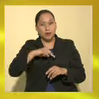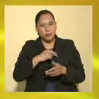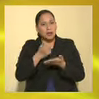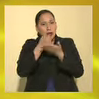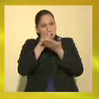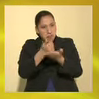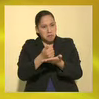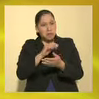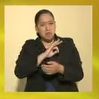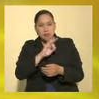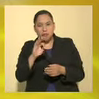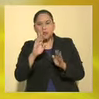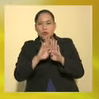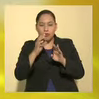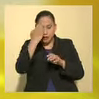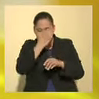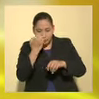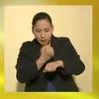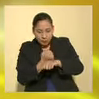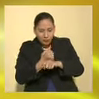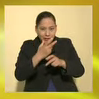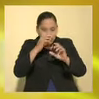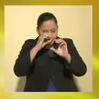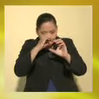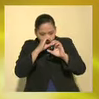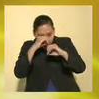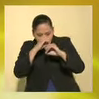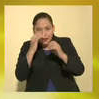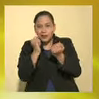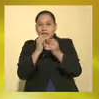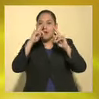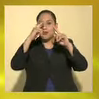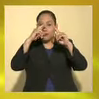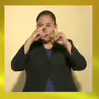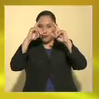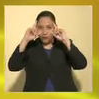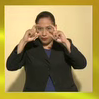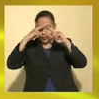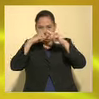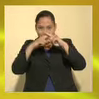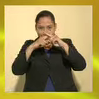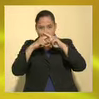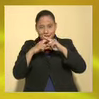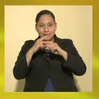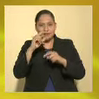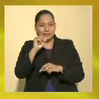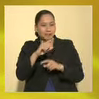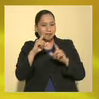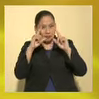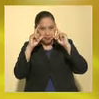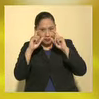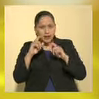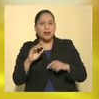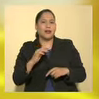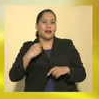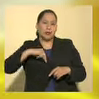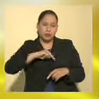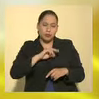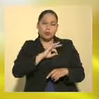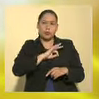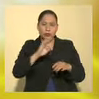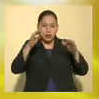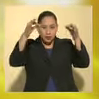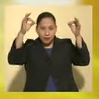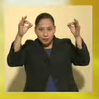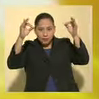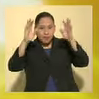ayudar de exámenes de laboratorio, uh-huh, y de radiología. Entonces, en algunas ocasiones podemos mandar